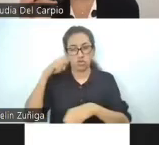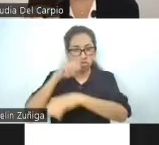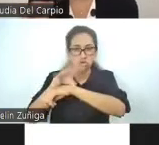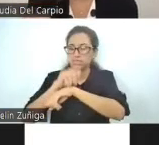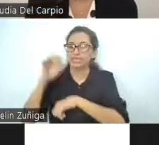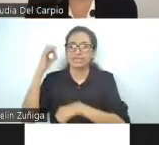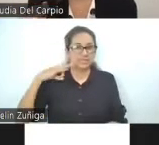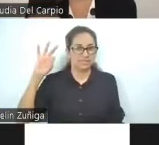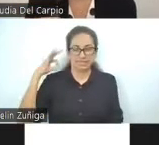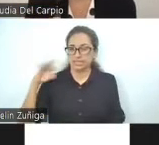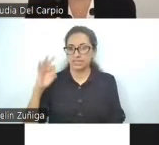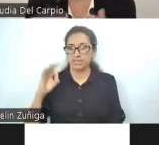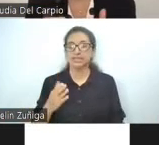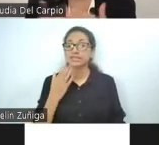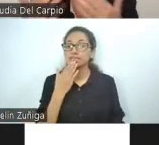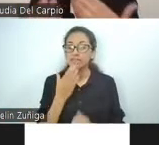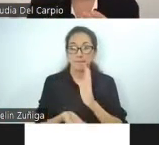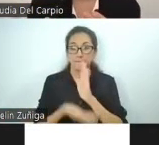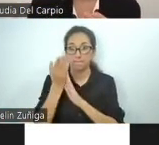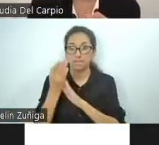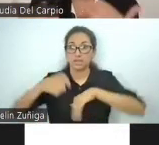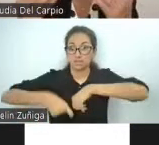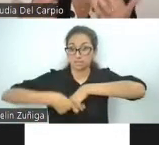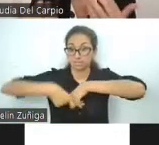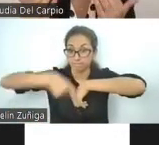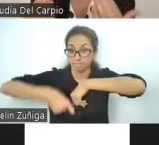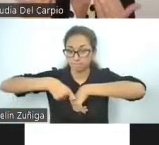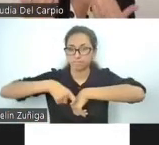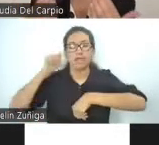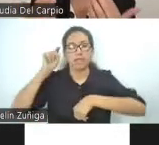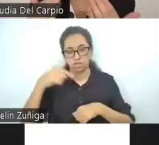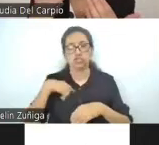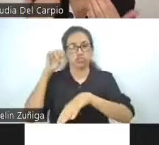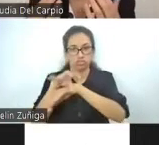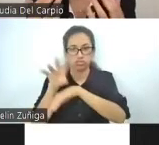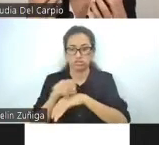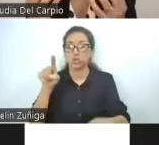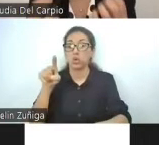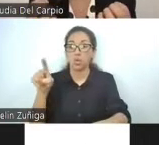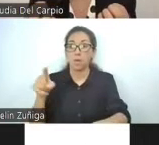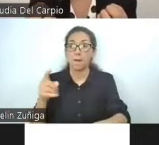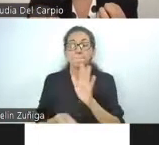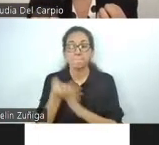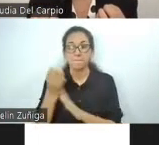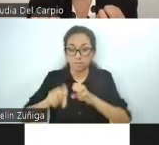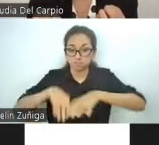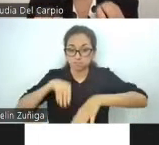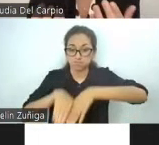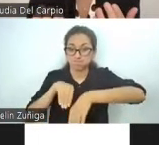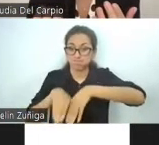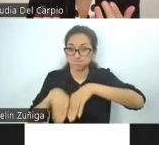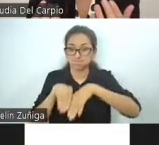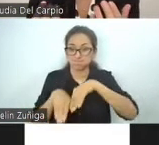siempre, especialmente en quienes eligen depilarse, para que justamente esa piel que está en mayor roce,